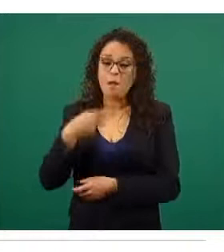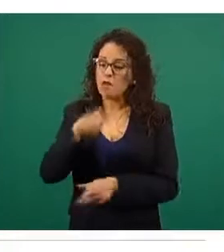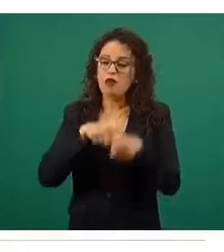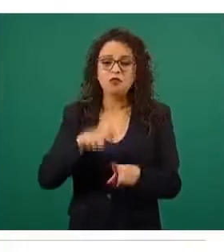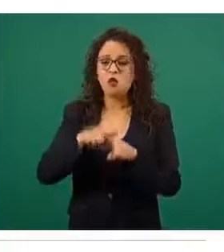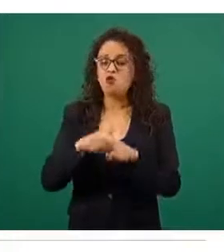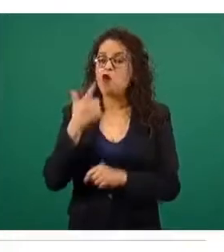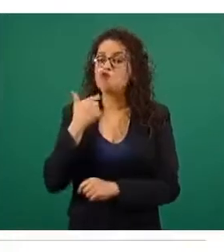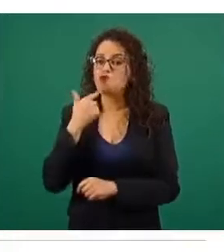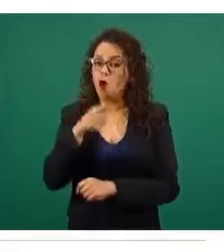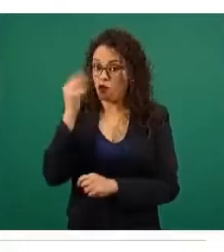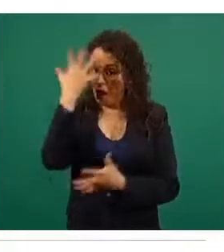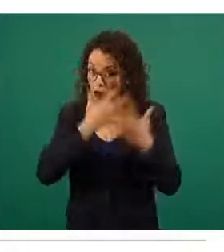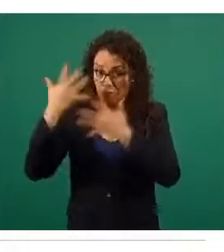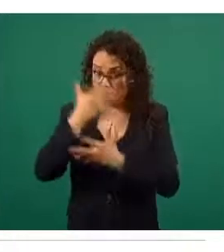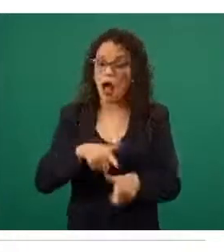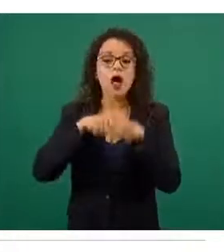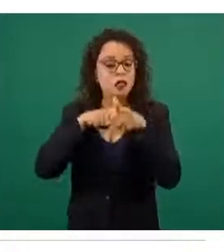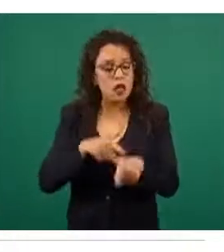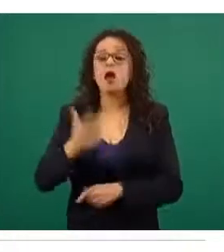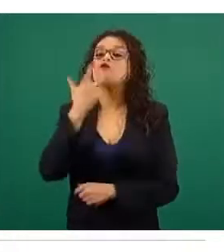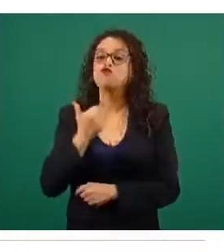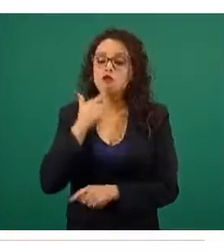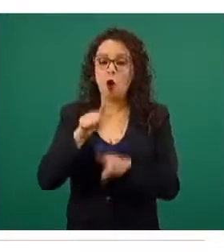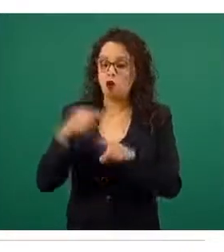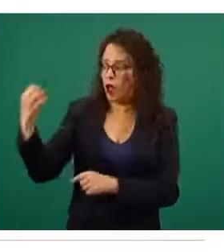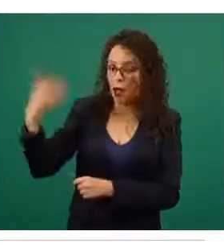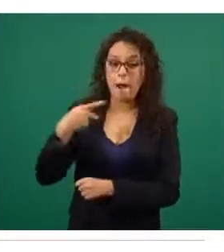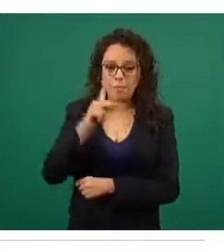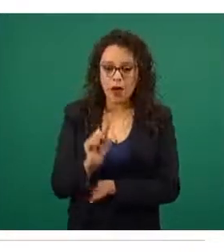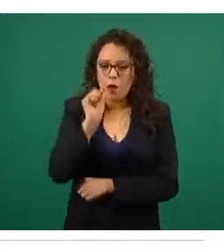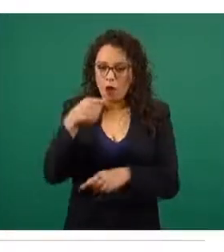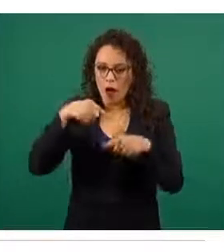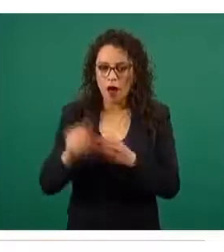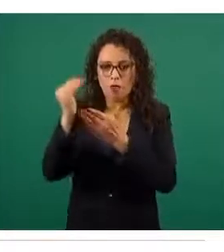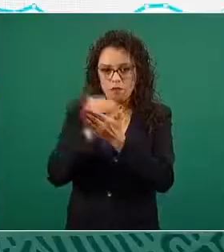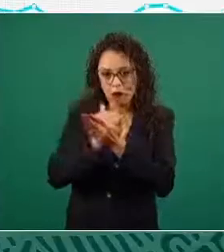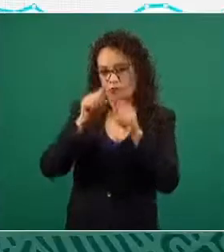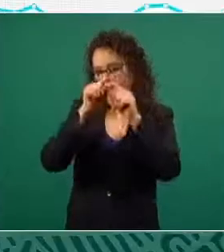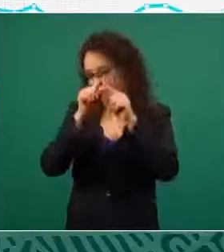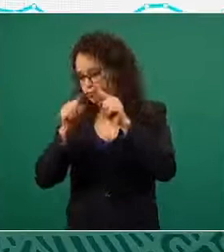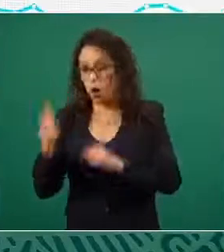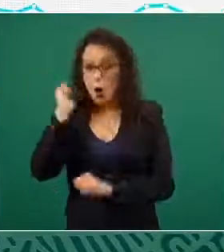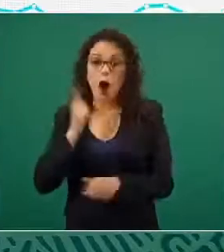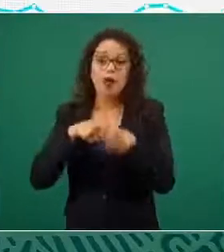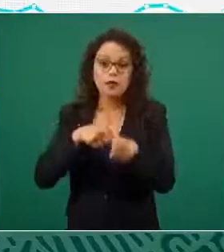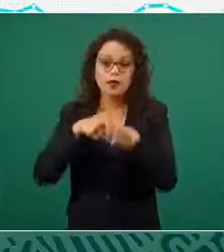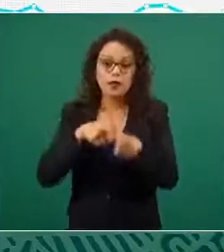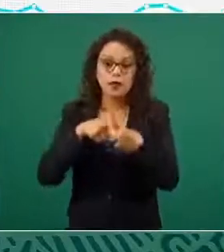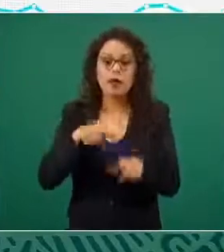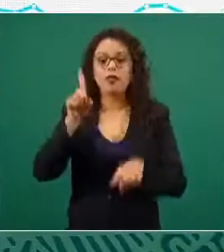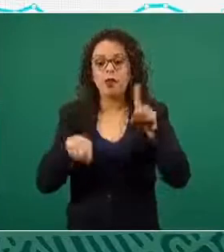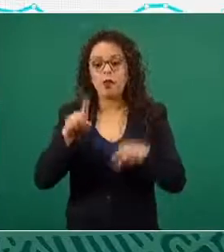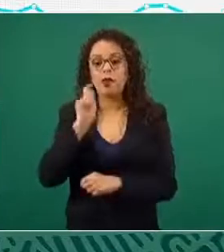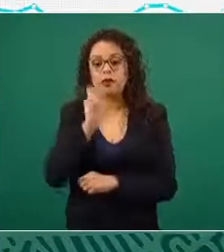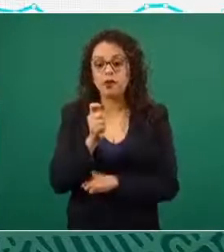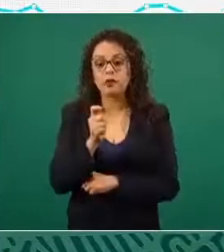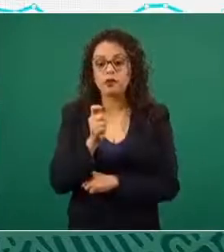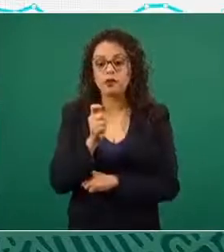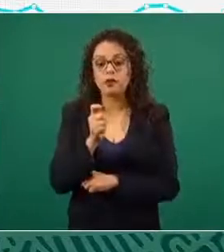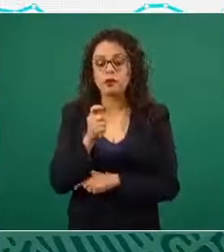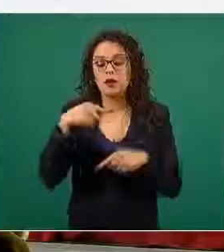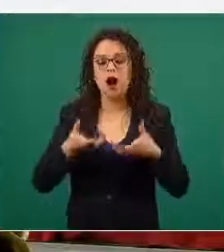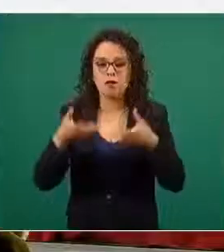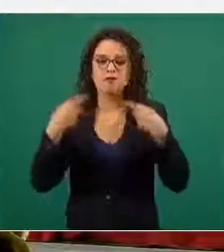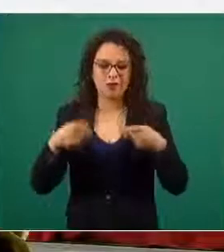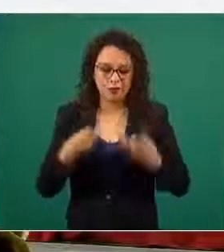hay que confundirnos con ello, sigue en semáforo rojo, pero ya tiene al momento una trayectoria de descenso. Vamos a ver si se mantiene conforme empiece un poco más la movilidad en el espacio